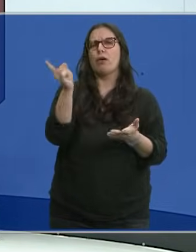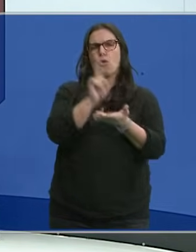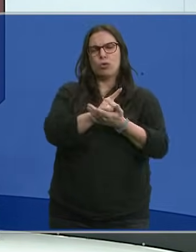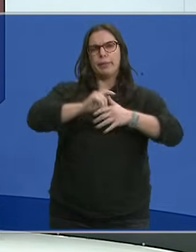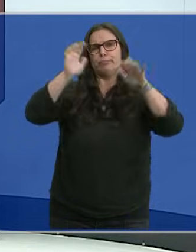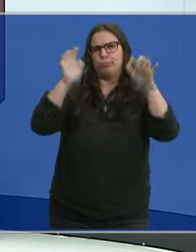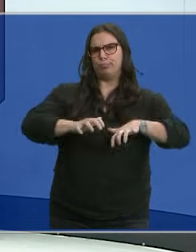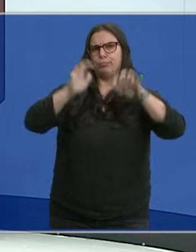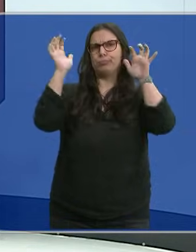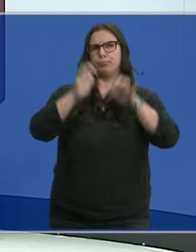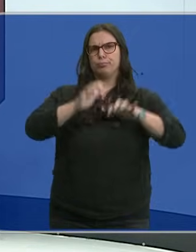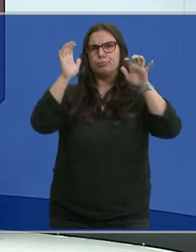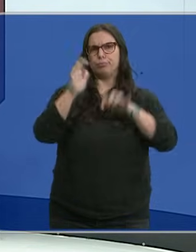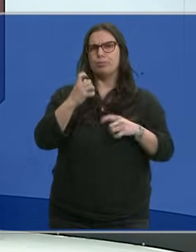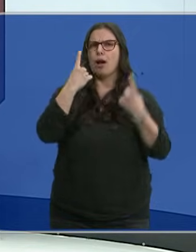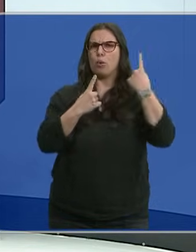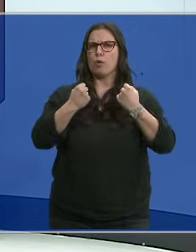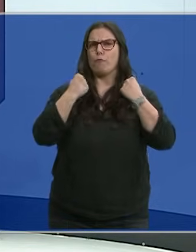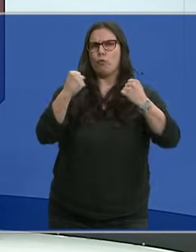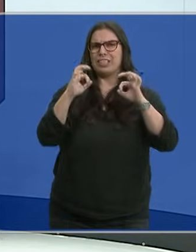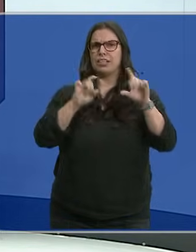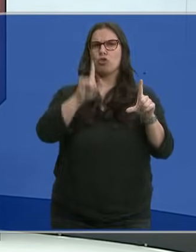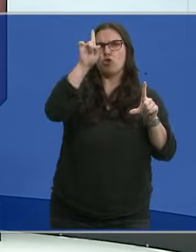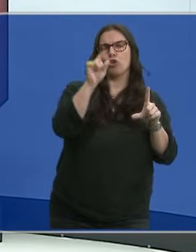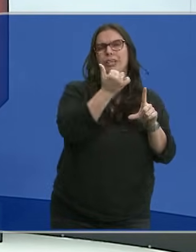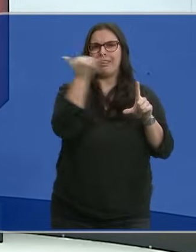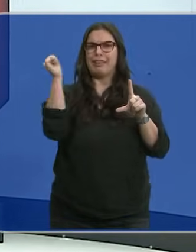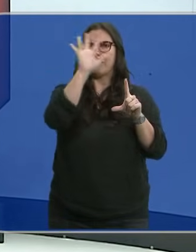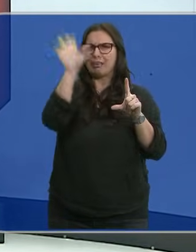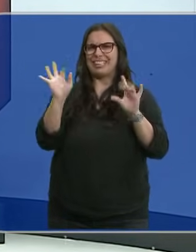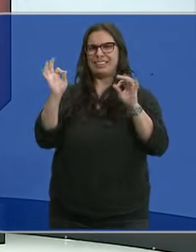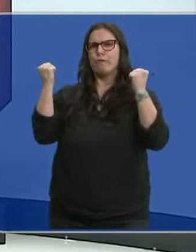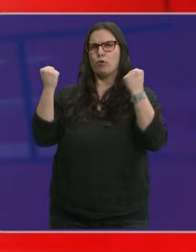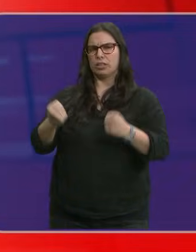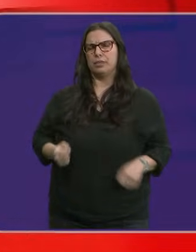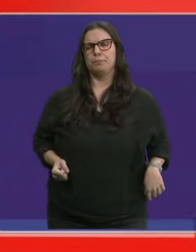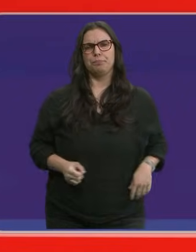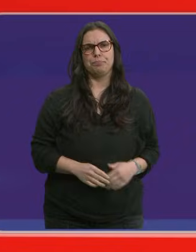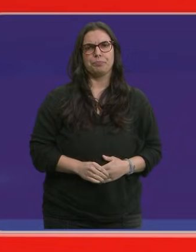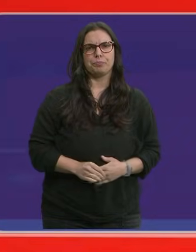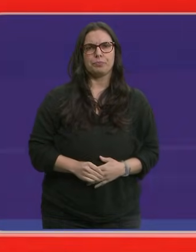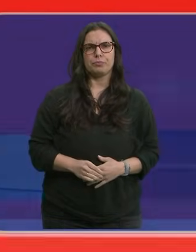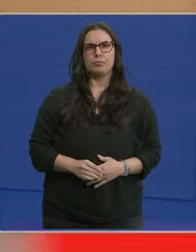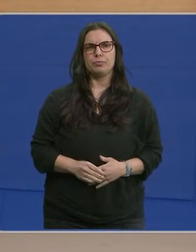las precipitaciones y serán además localmente fuertes en zonas del norte y del este de nuestra comunidad.